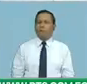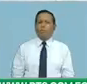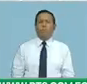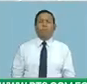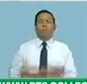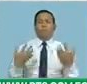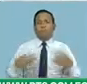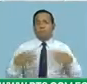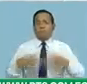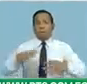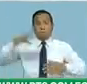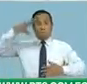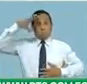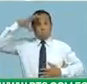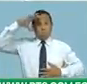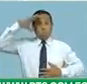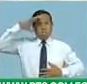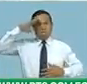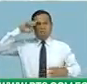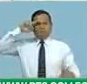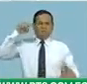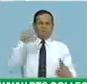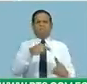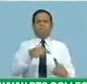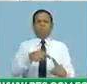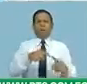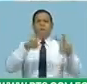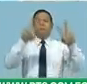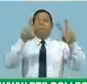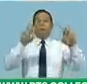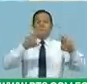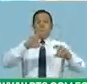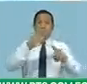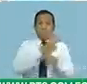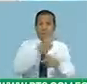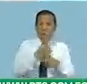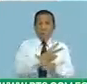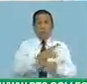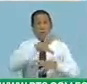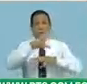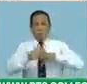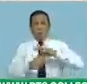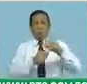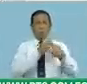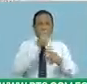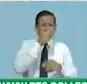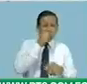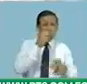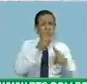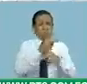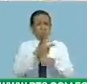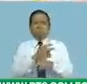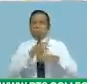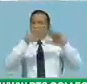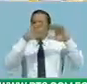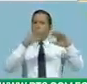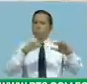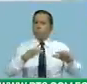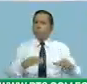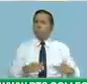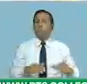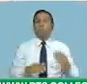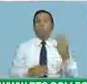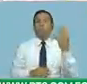fueron operativos enfocados a reducir los índices delictivos en el sur de Guayaquil. Cuatro detenidos es el resultado de